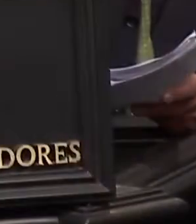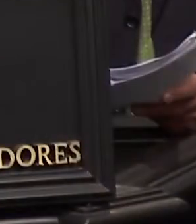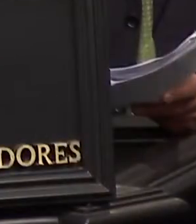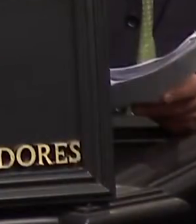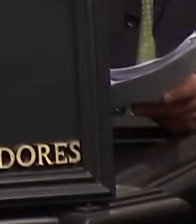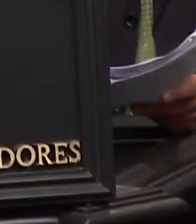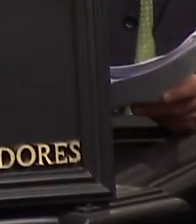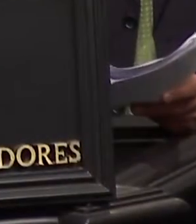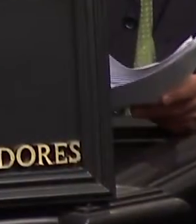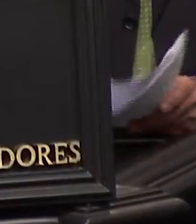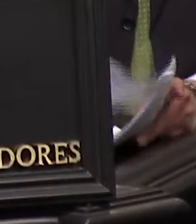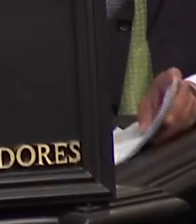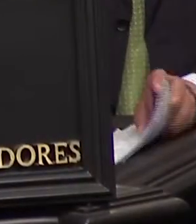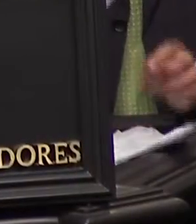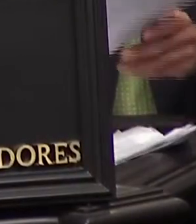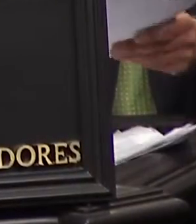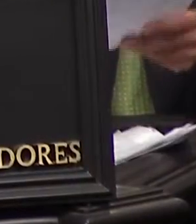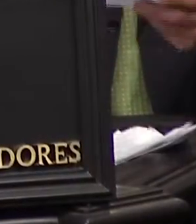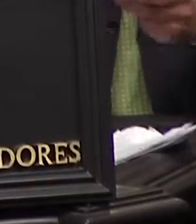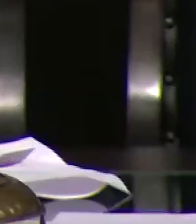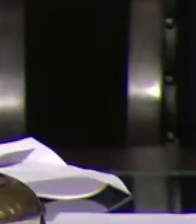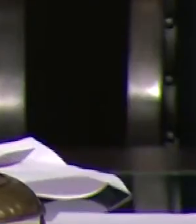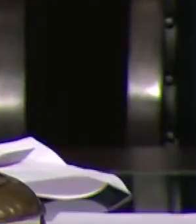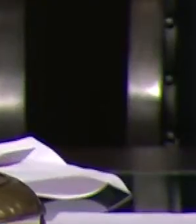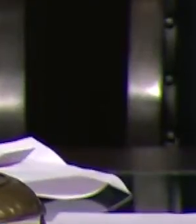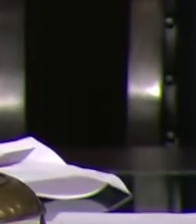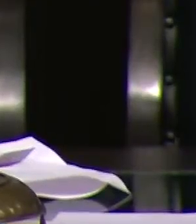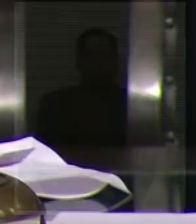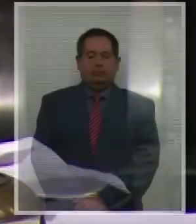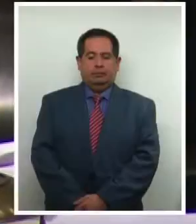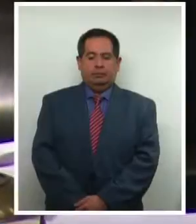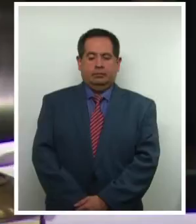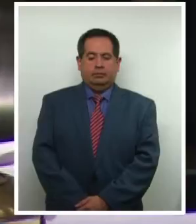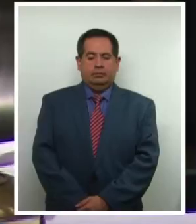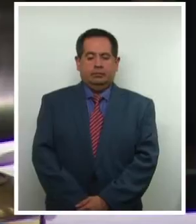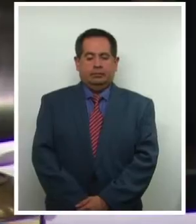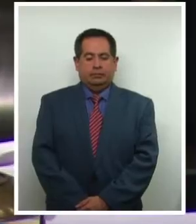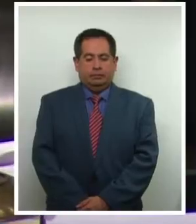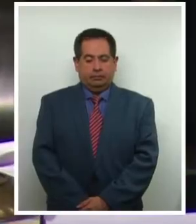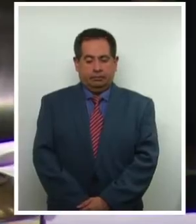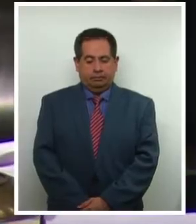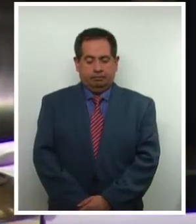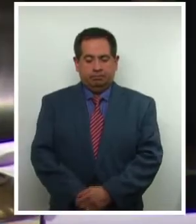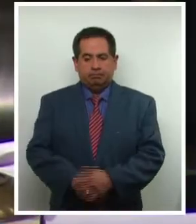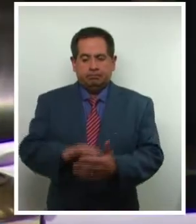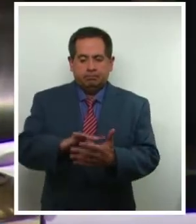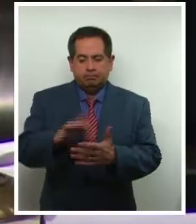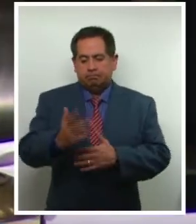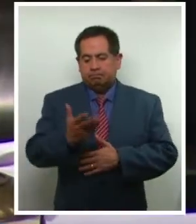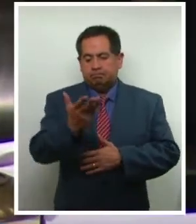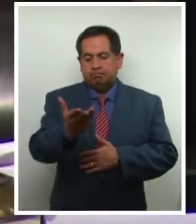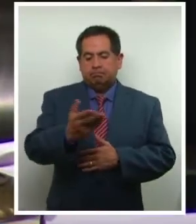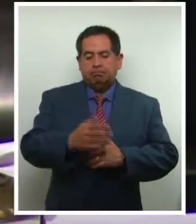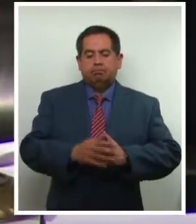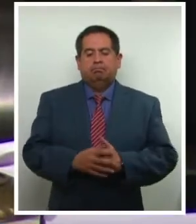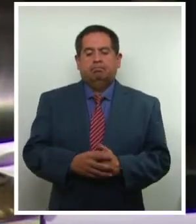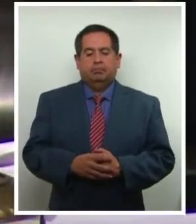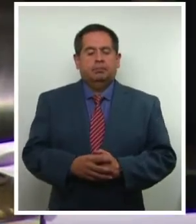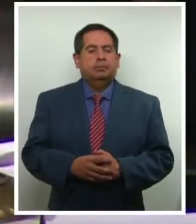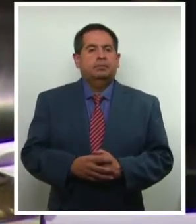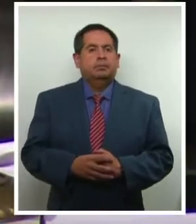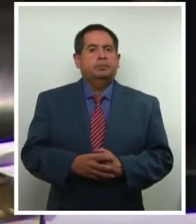afirmativa, Presidenta. Gracias, diputada secretaria. Le pido, por lo tanto,